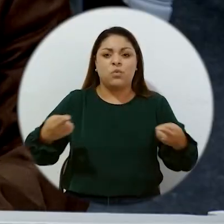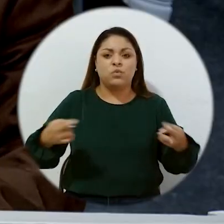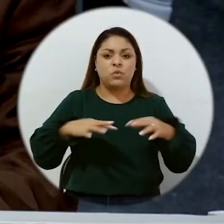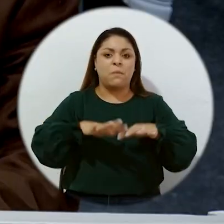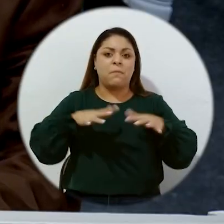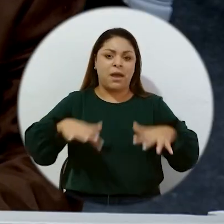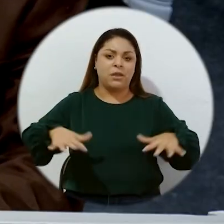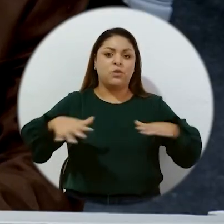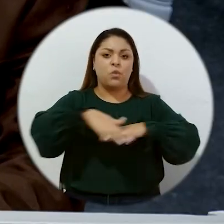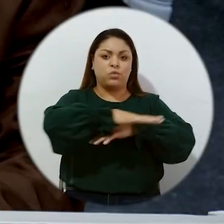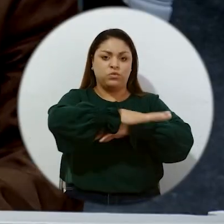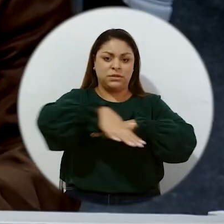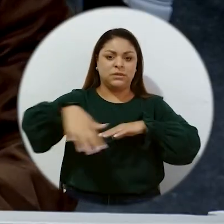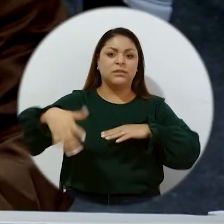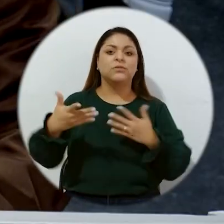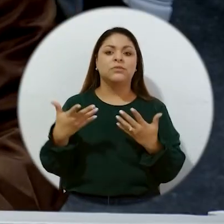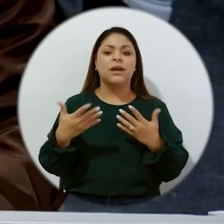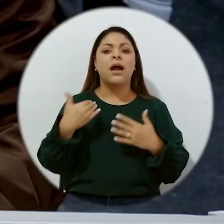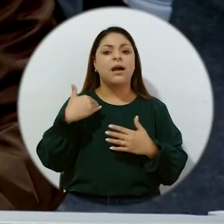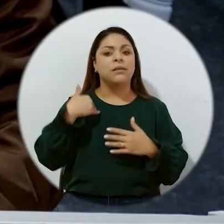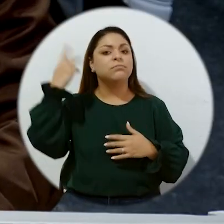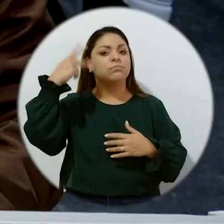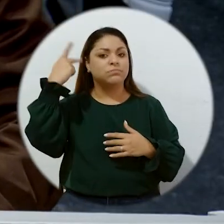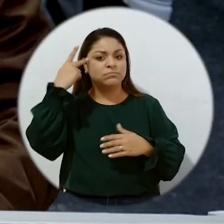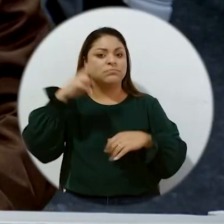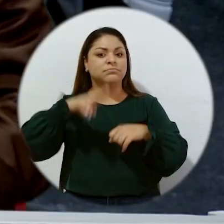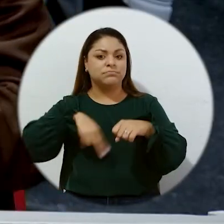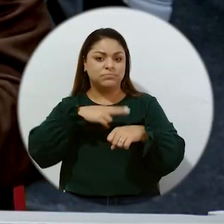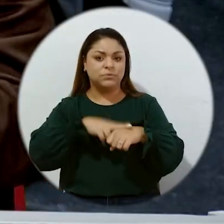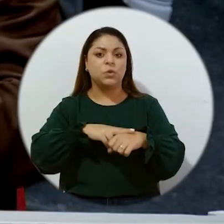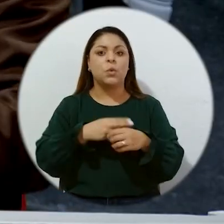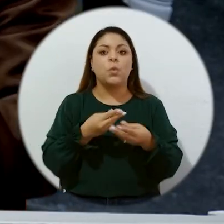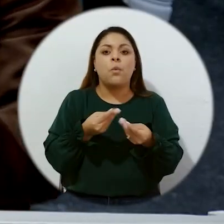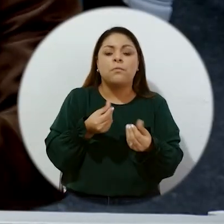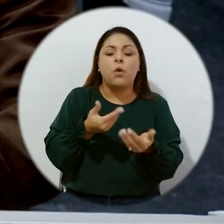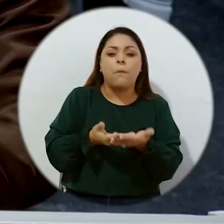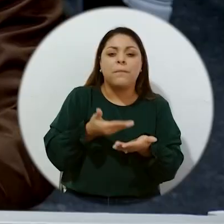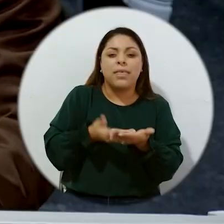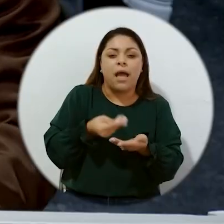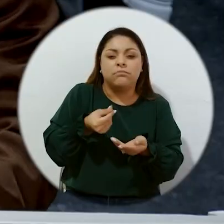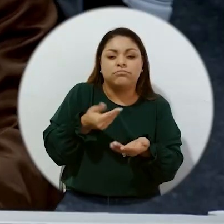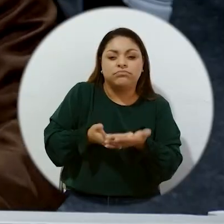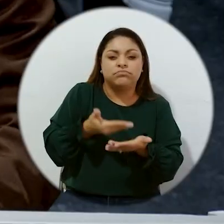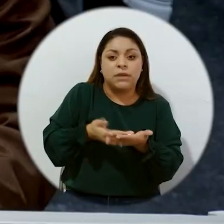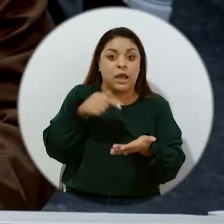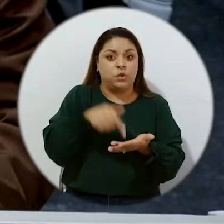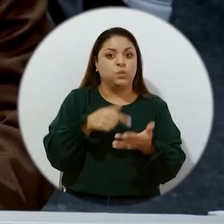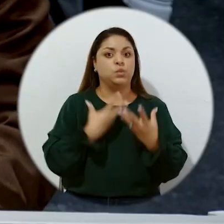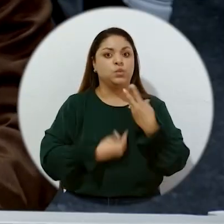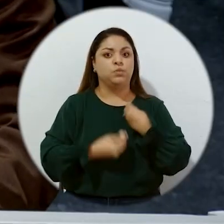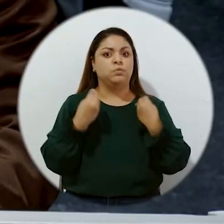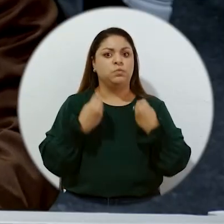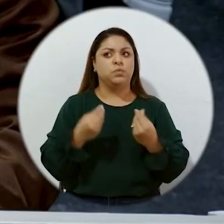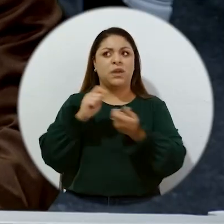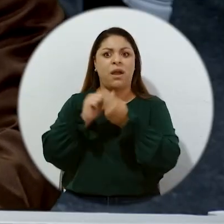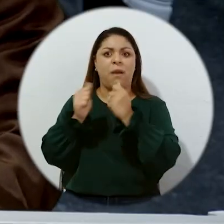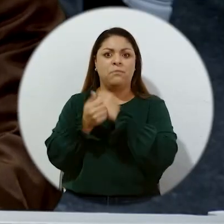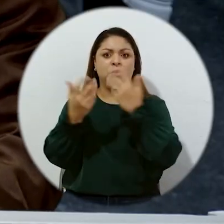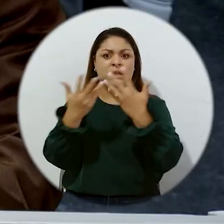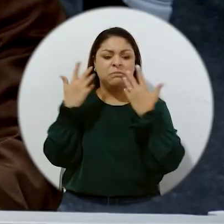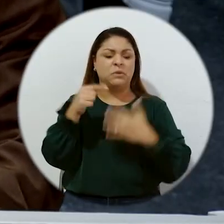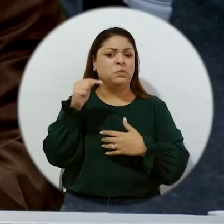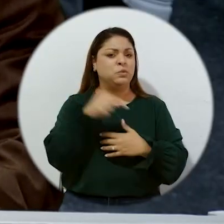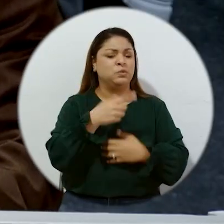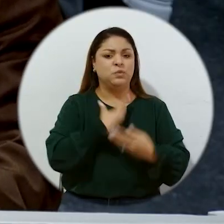marinos costeros, está la política nacional de humedales. Los humedales sufren mucho con el cambio climático. Es decir,